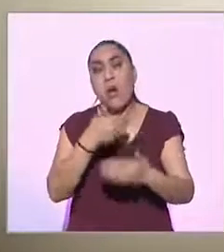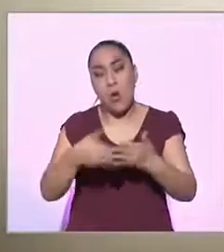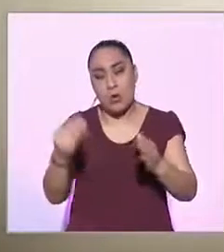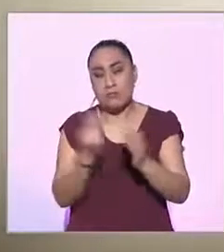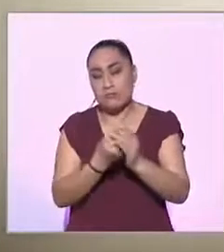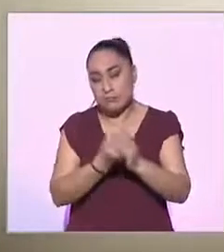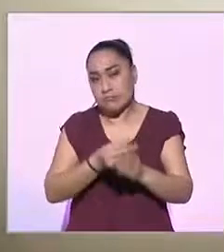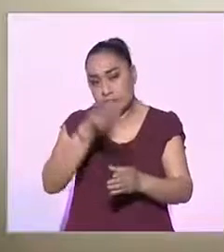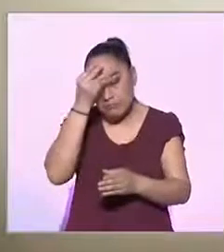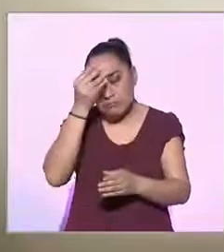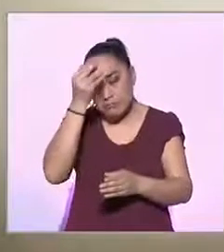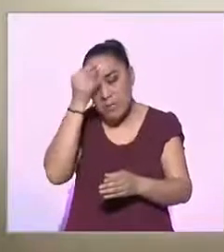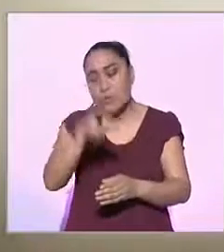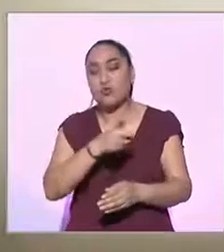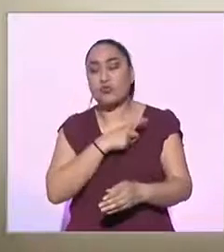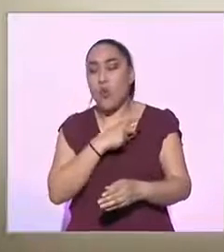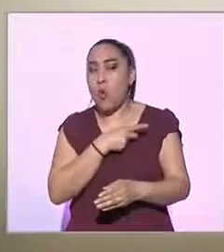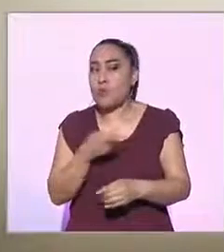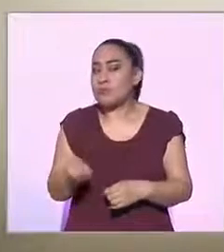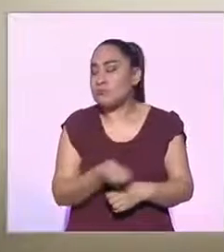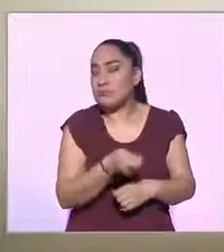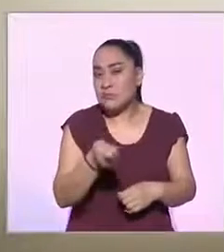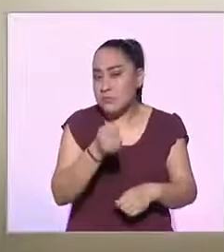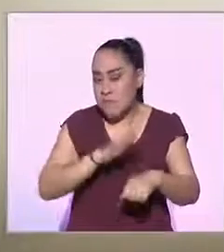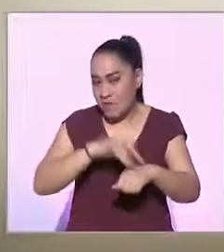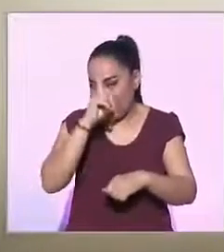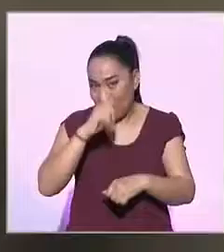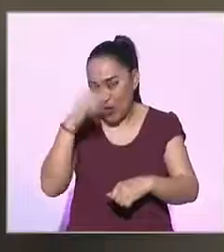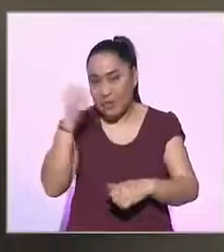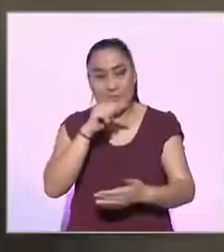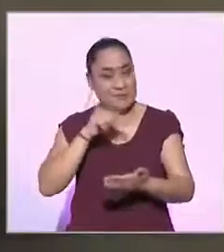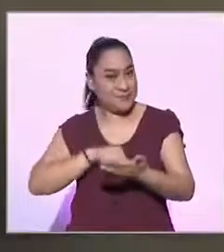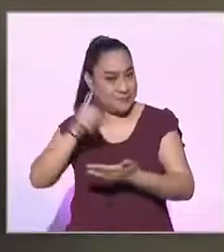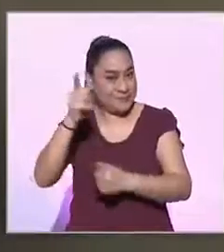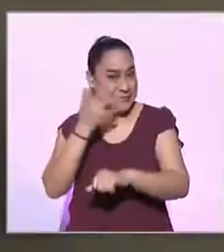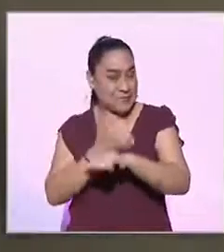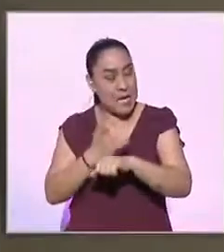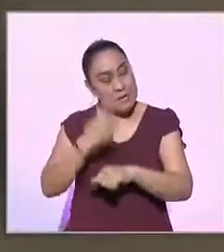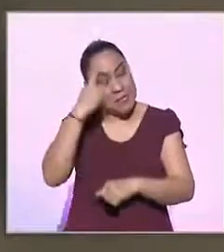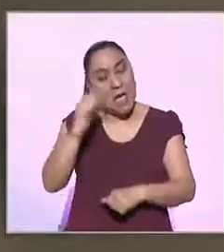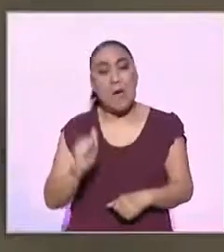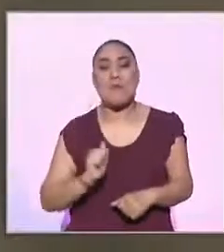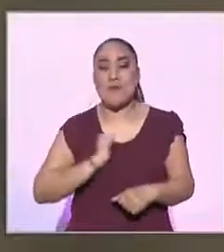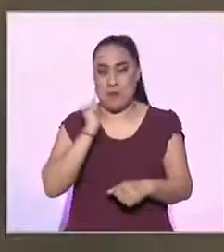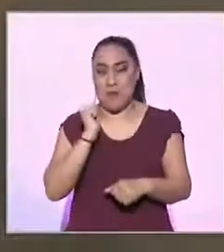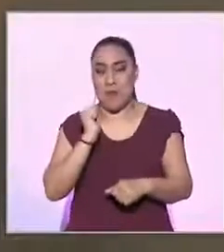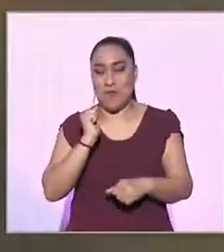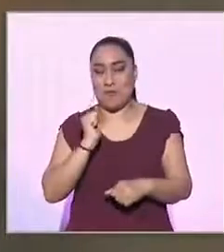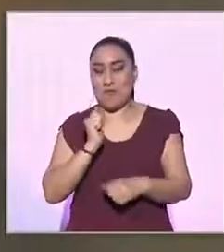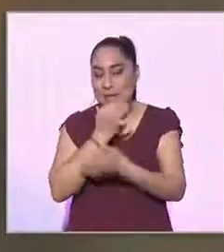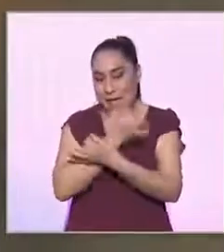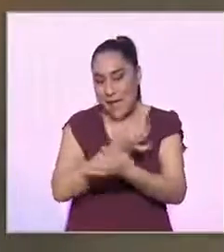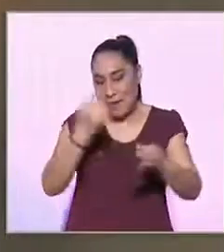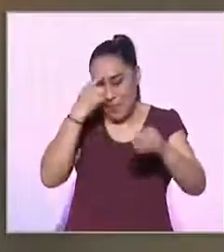más autonomía en su vida cotidiana. Desde allá, aprovecha este espacio para enviar un mensaje.